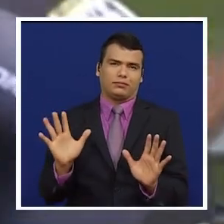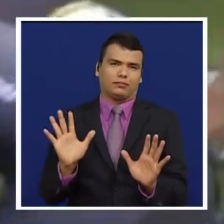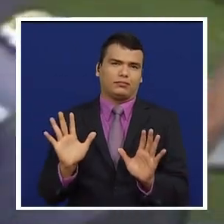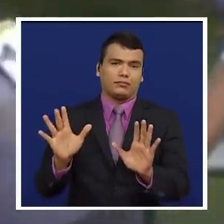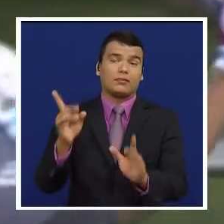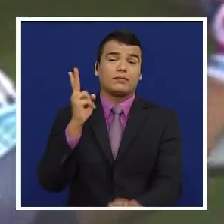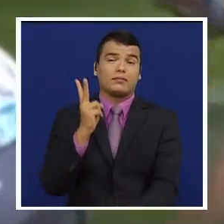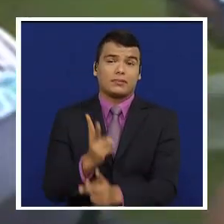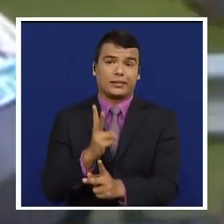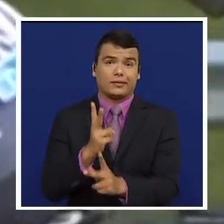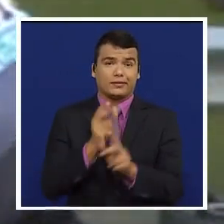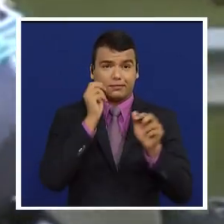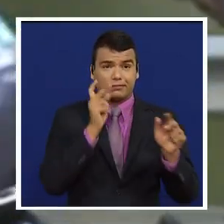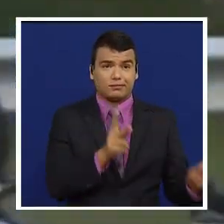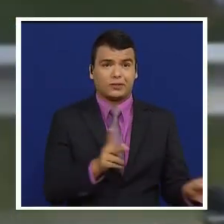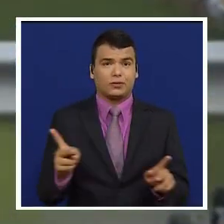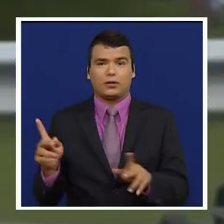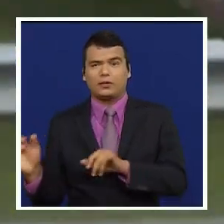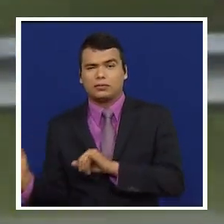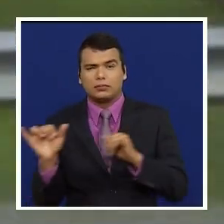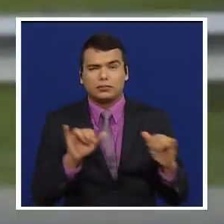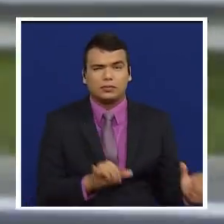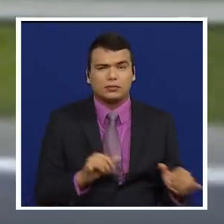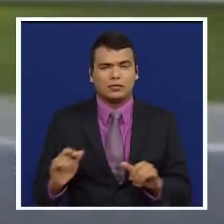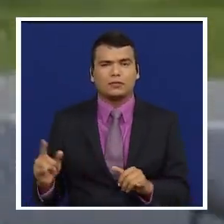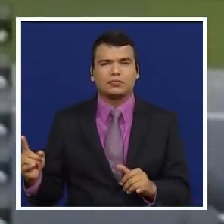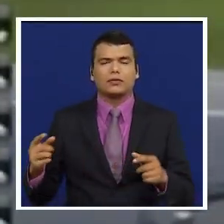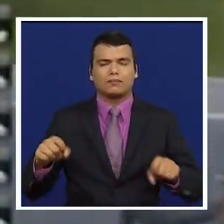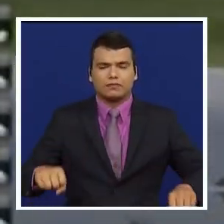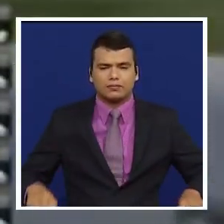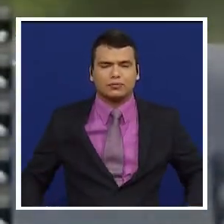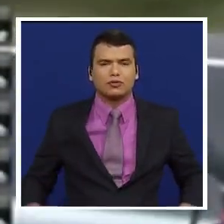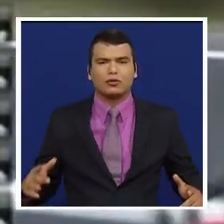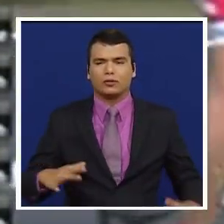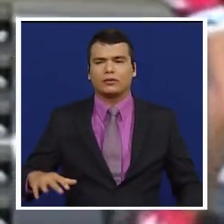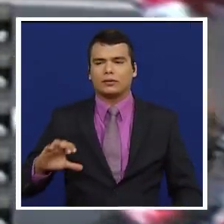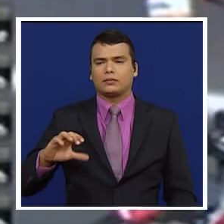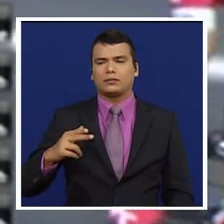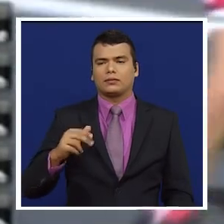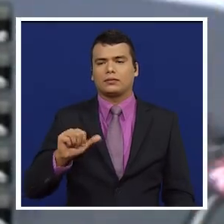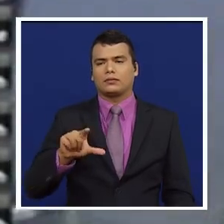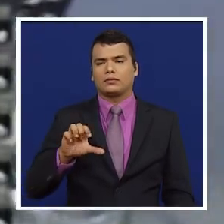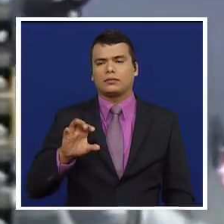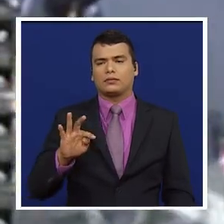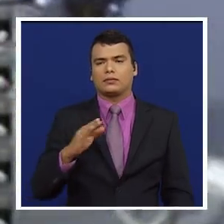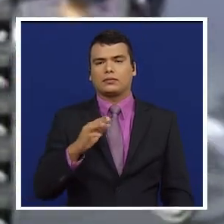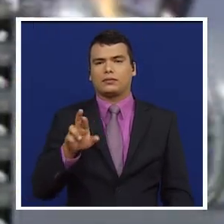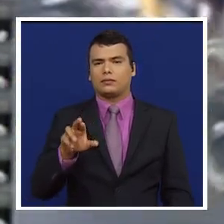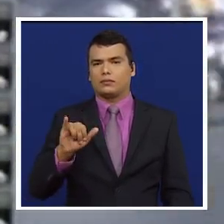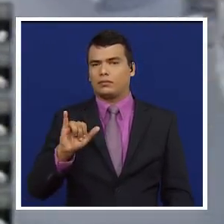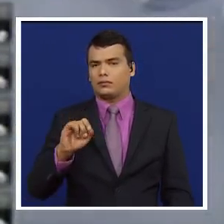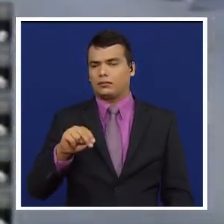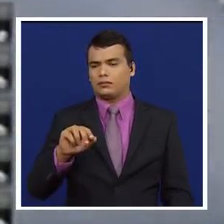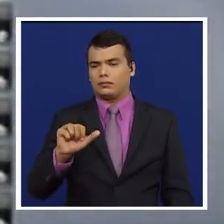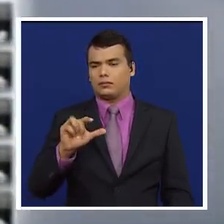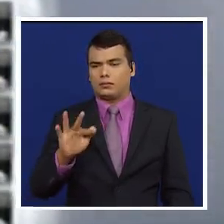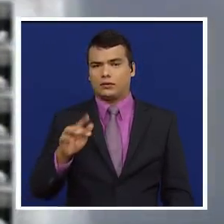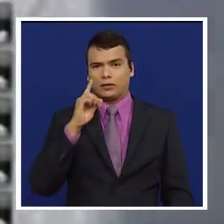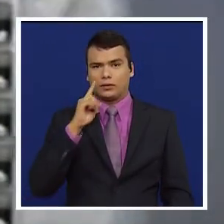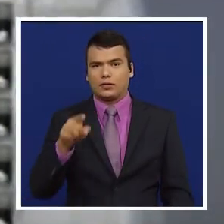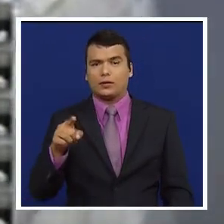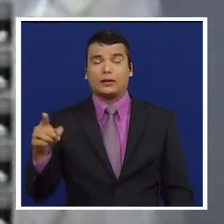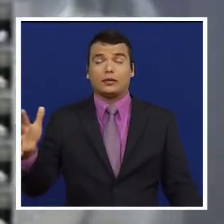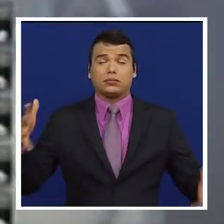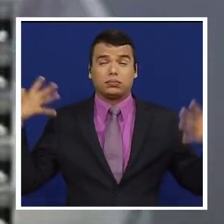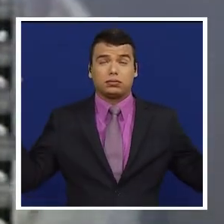representa peligro para los corredores. La meta estará situada en el llamado Chalet Reynard, donde comienza la parte más expuesta a los vientos